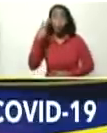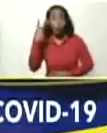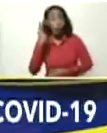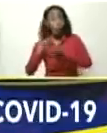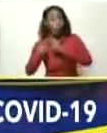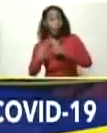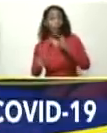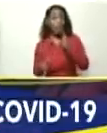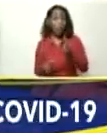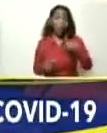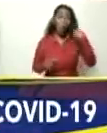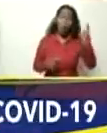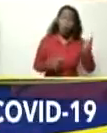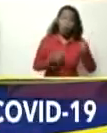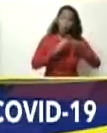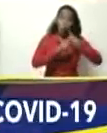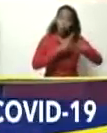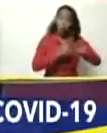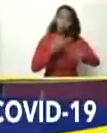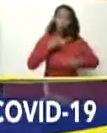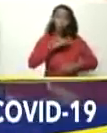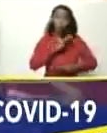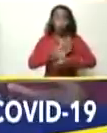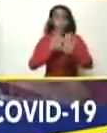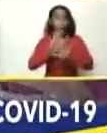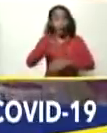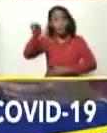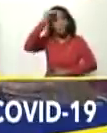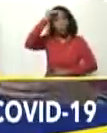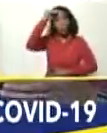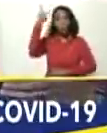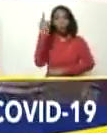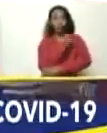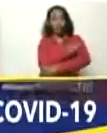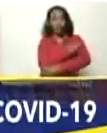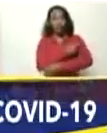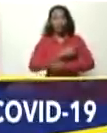otra. Hemos aprendido con vacunación,